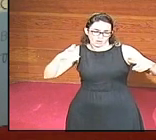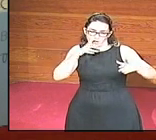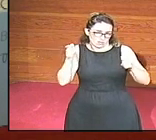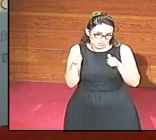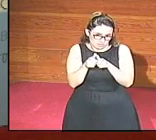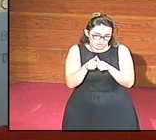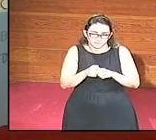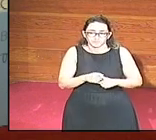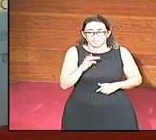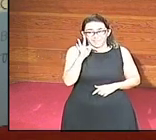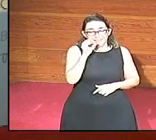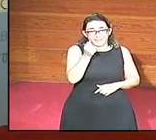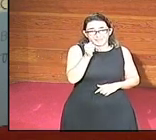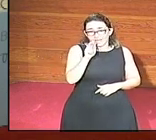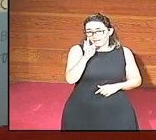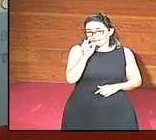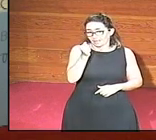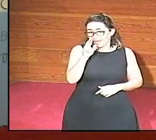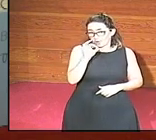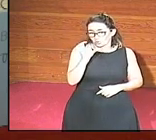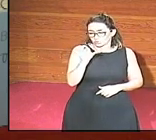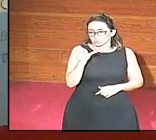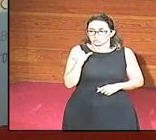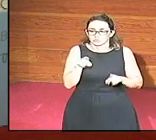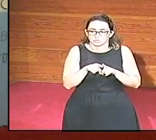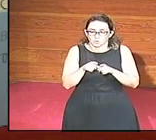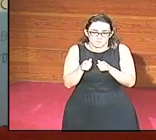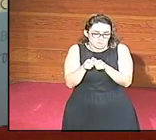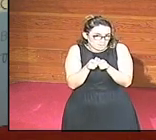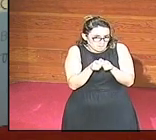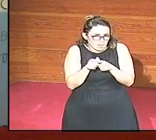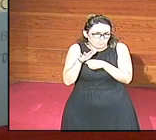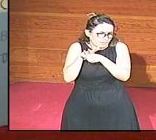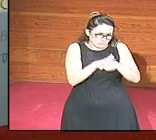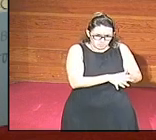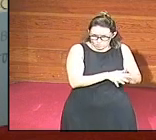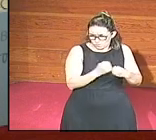Los tártaros siempre han sido una minoría discriminada, tanto en la